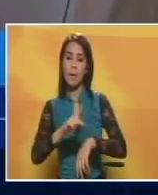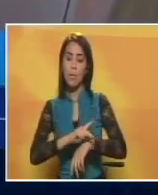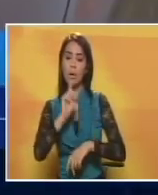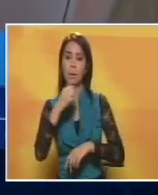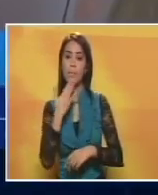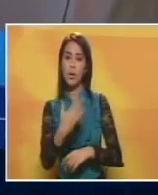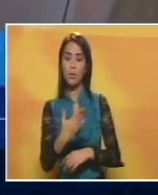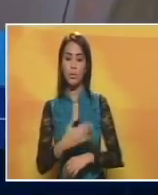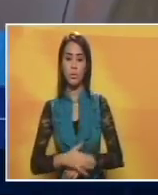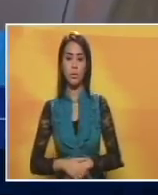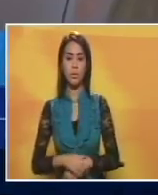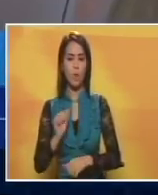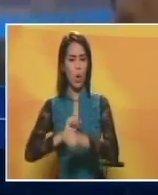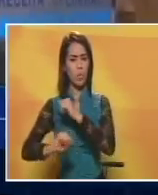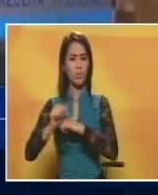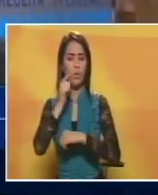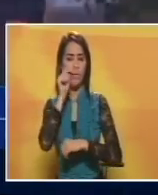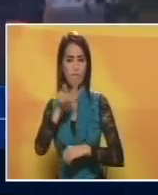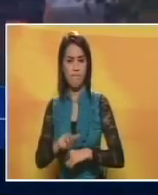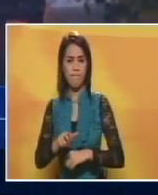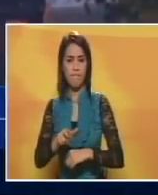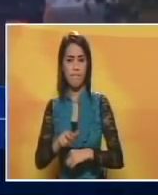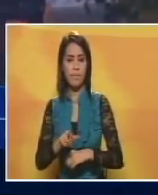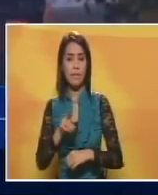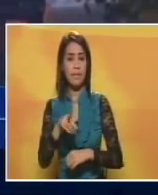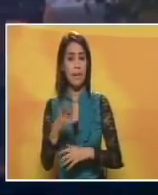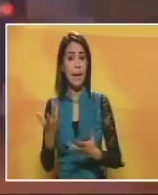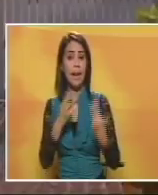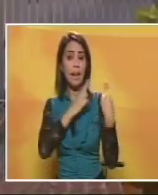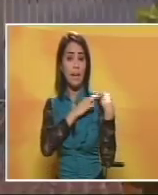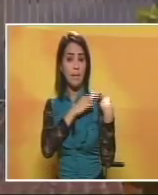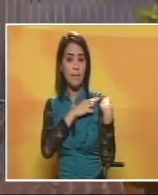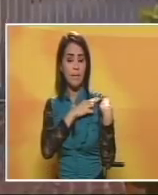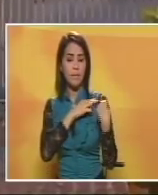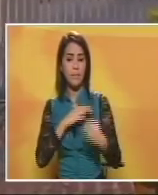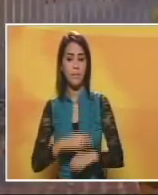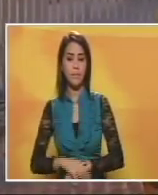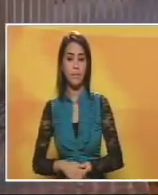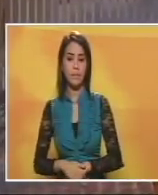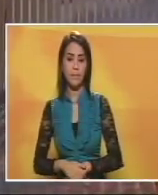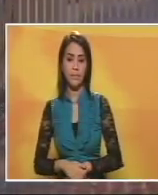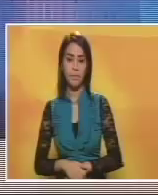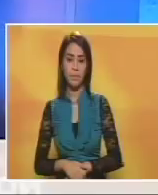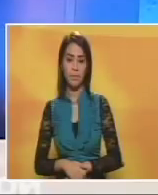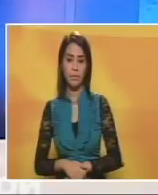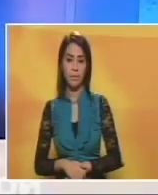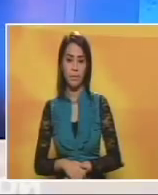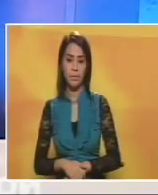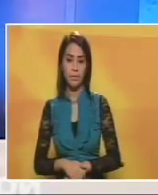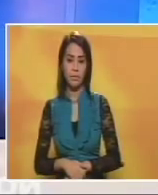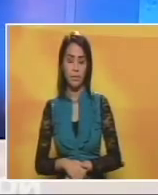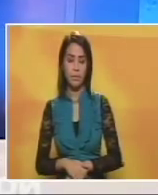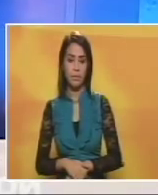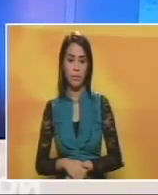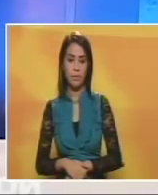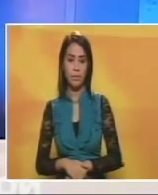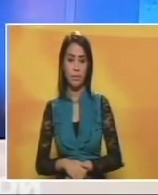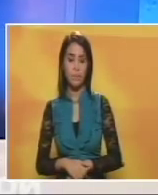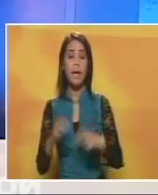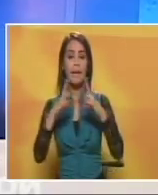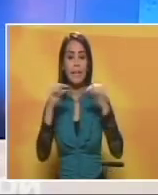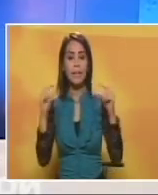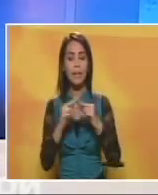fue expedida contra Darío Messer, considerado el mayor cambista de Brasil. En Nicaragua, el